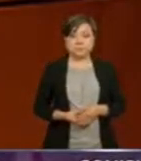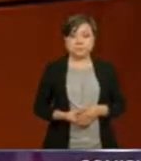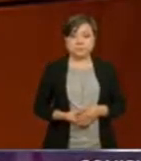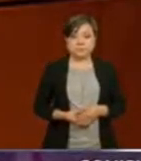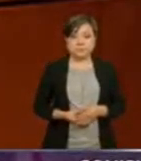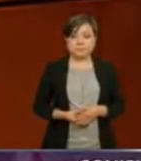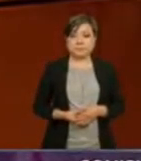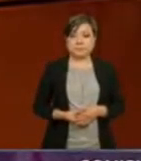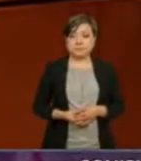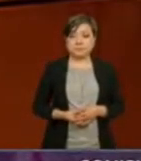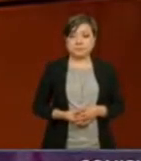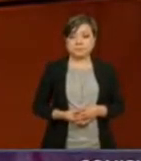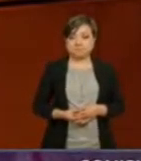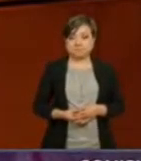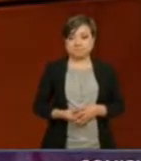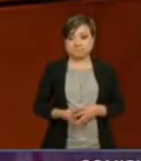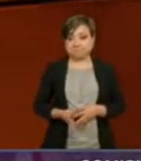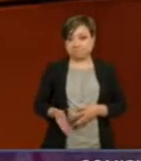Con su venia.